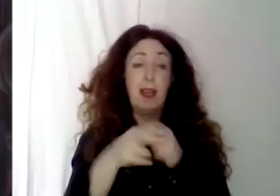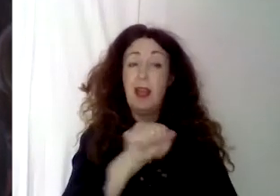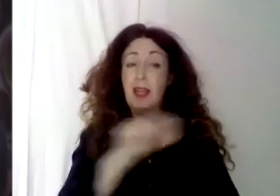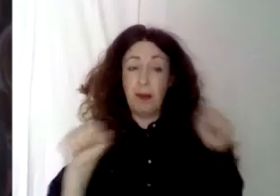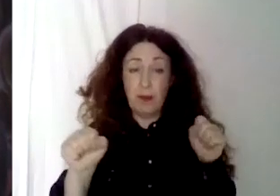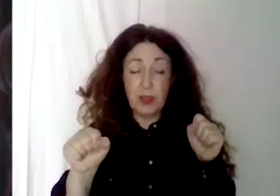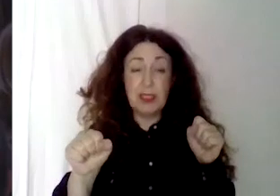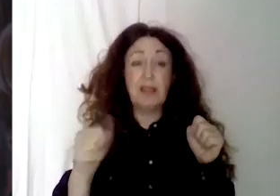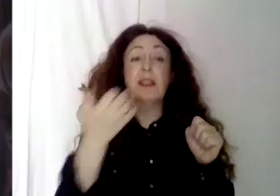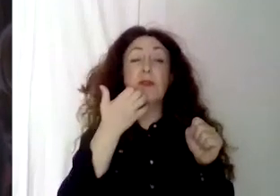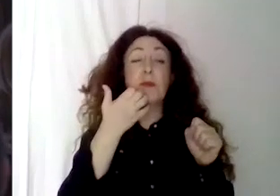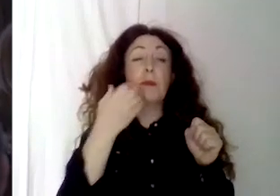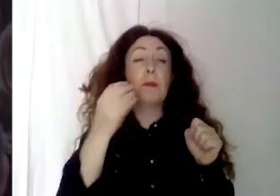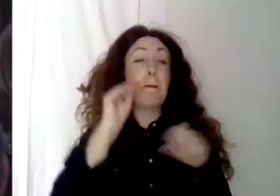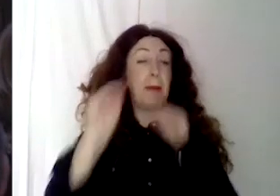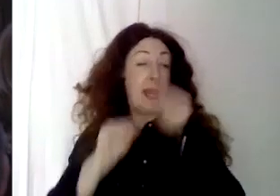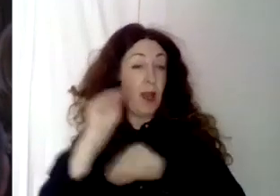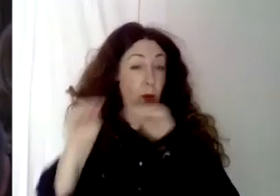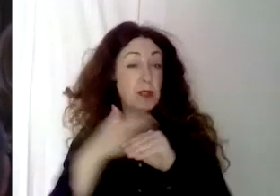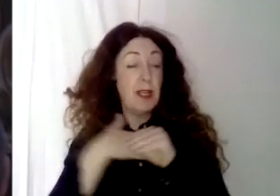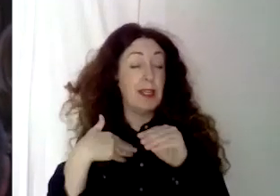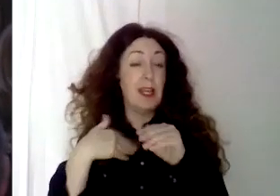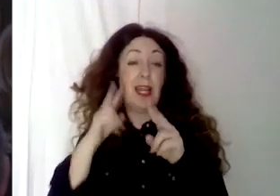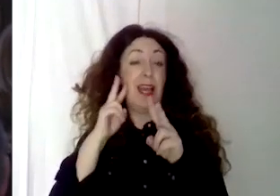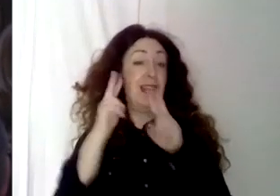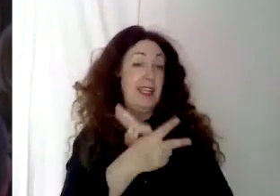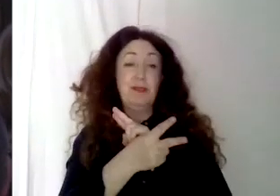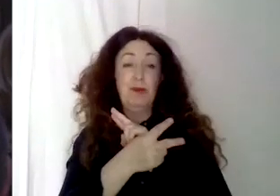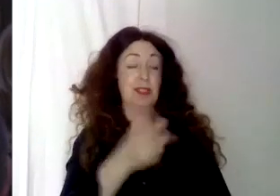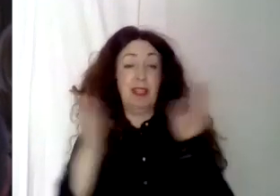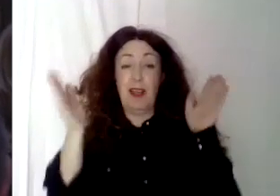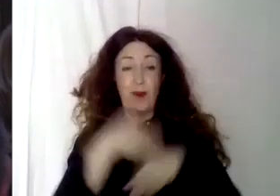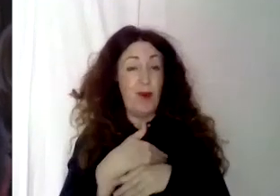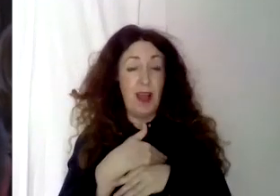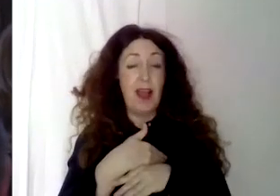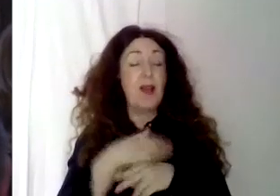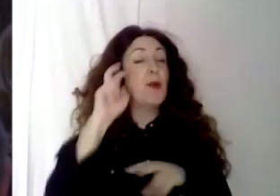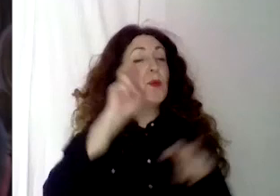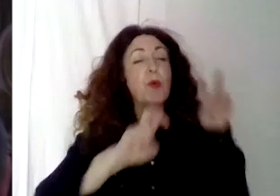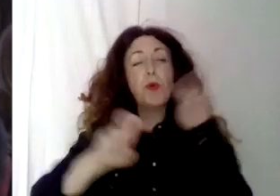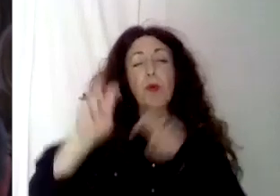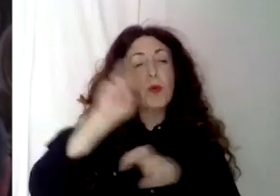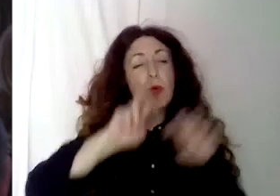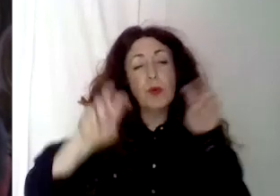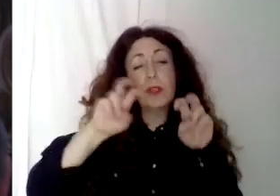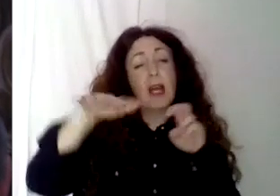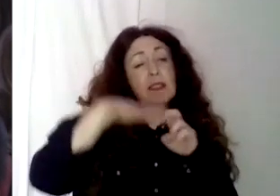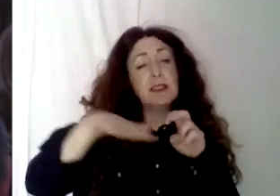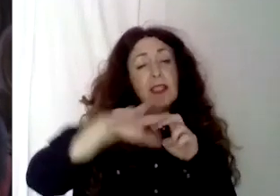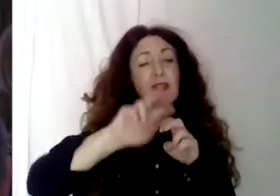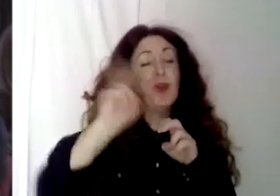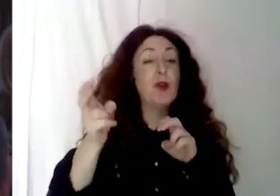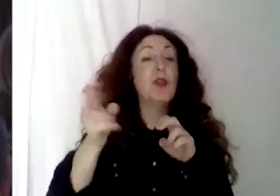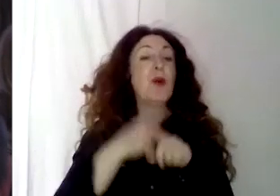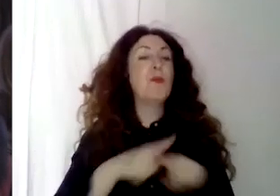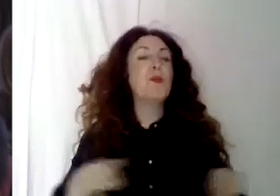quieres respuestas, búscalas en otra parte. Lo único que puedo es proporcionarte